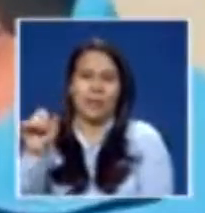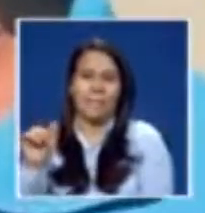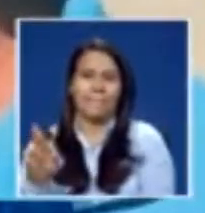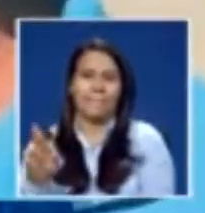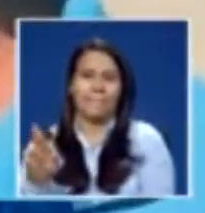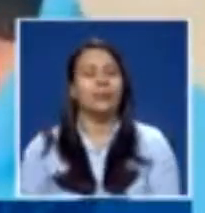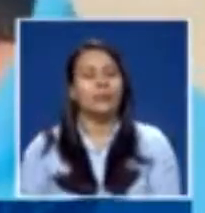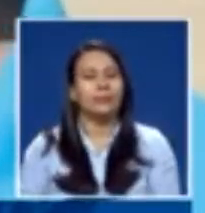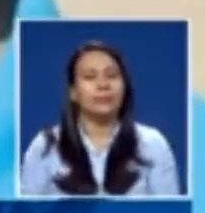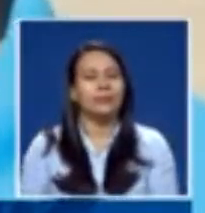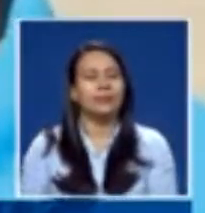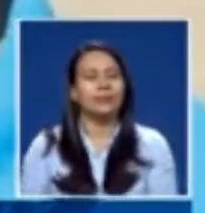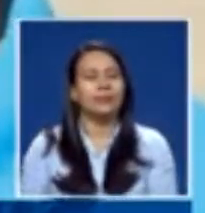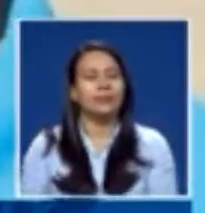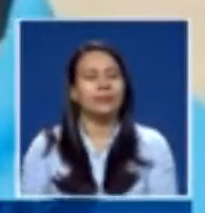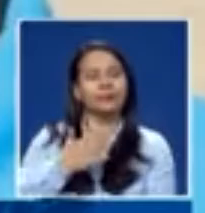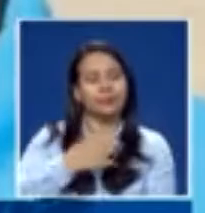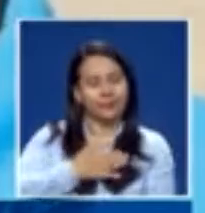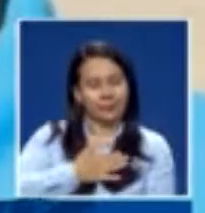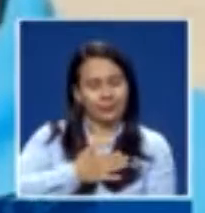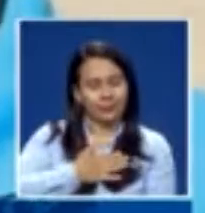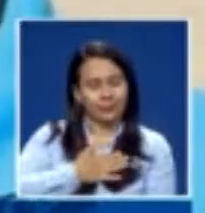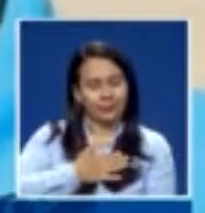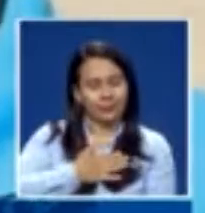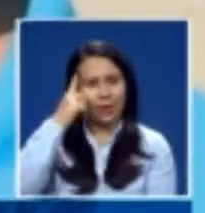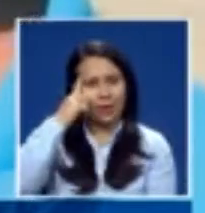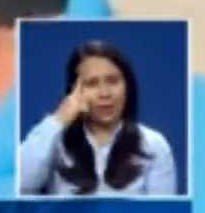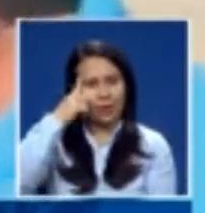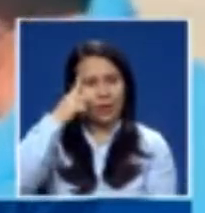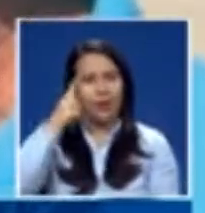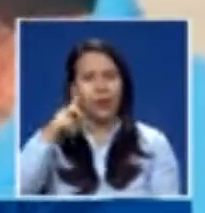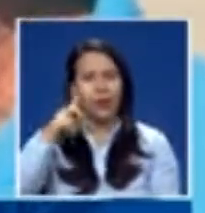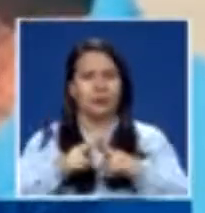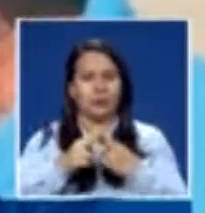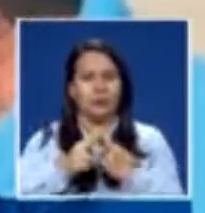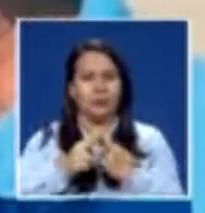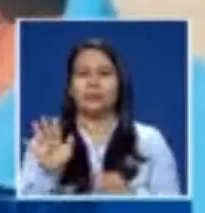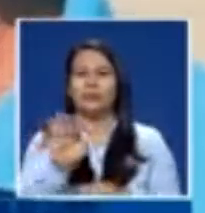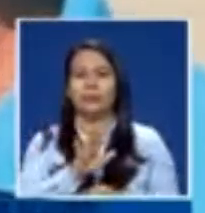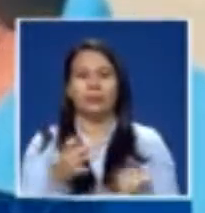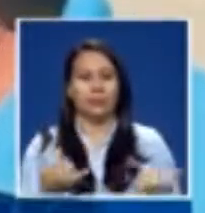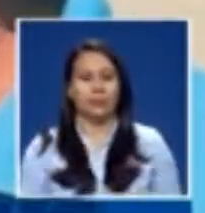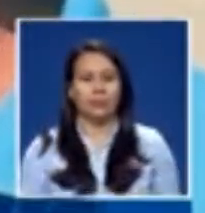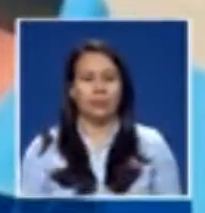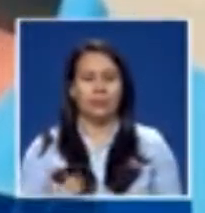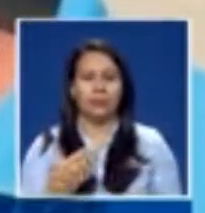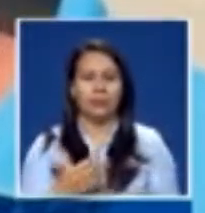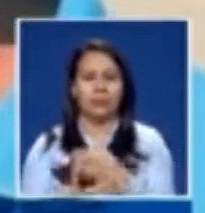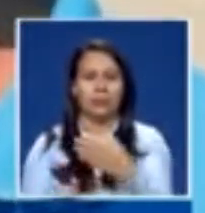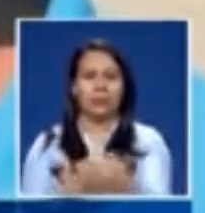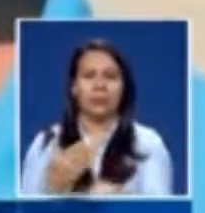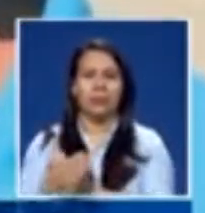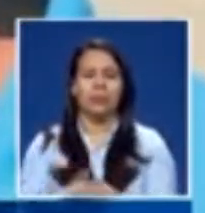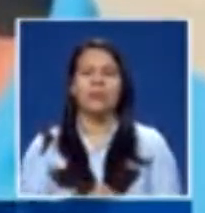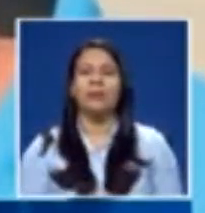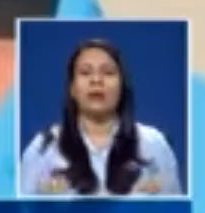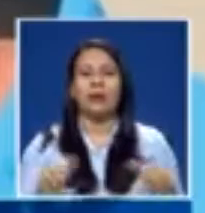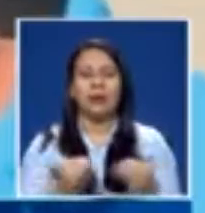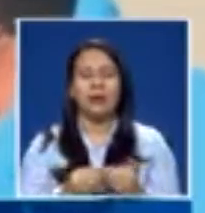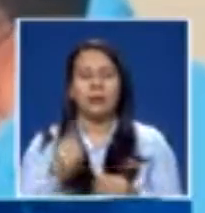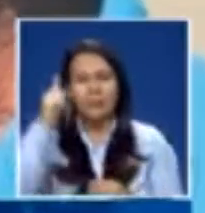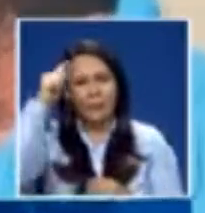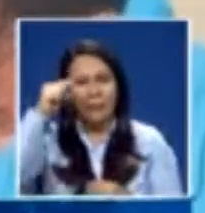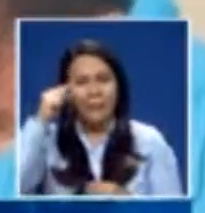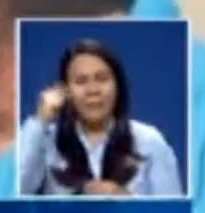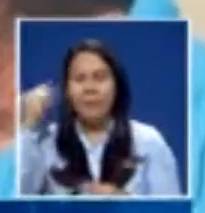sí pensamos inicialmente en ese tema, pero en la actualidad hemos, con las directrices del